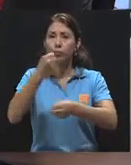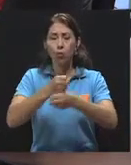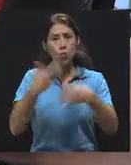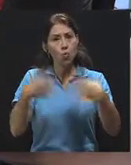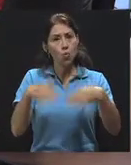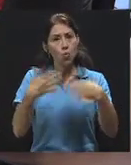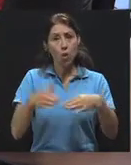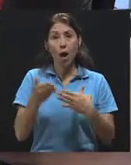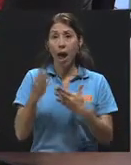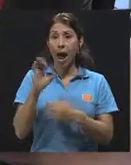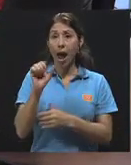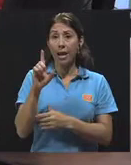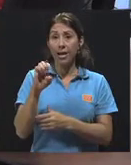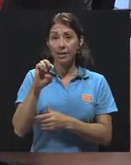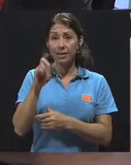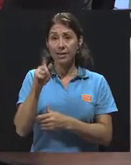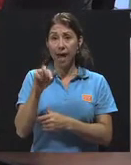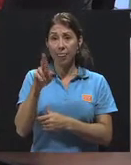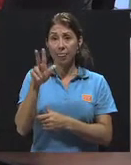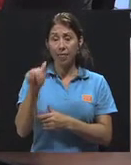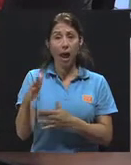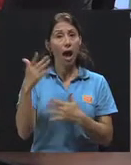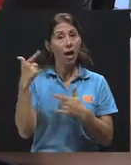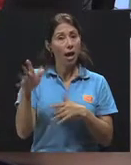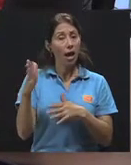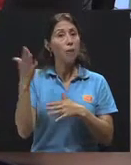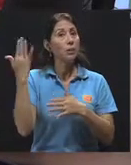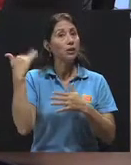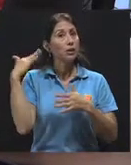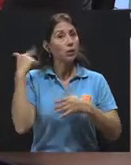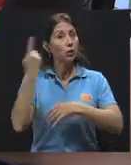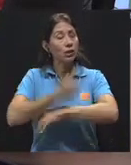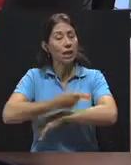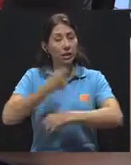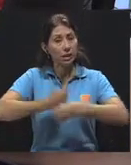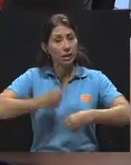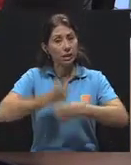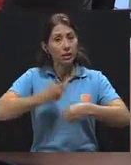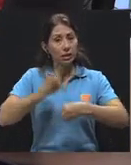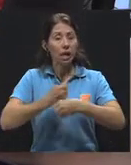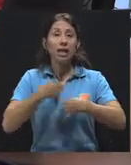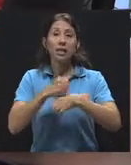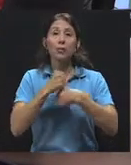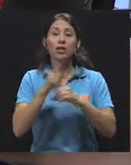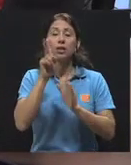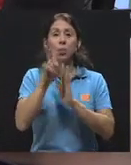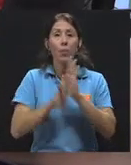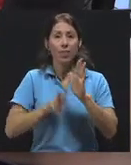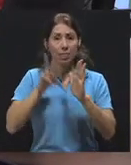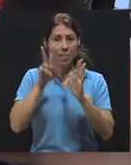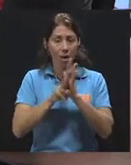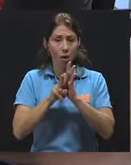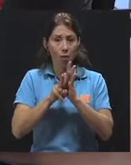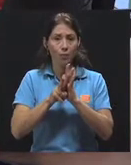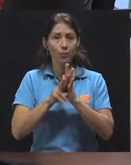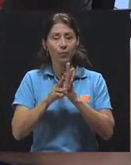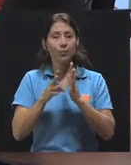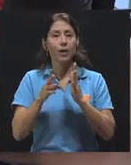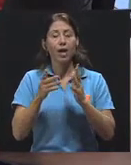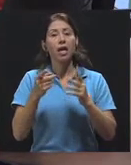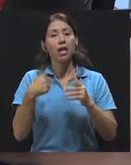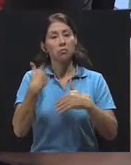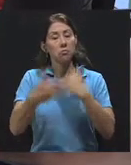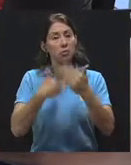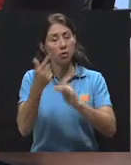muy altos. Alexandra, por cierto, nos ha estado ayudando estos días. Estamos haciendo un video al año de egresados, ellos